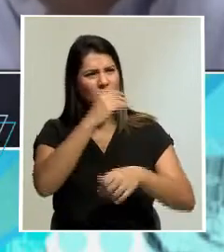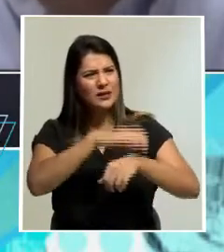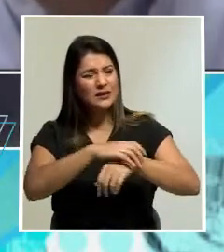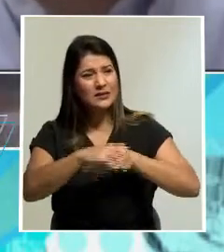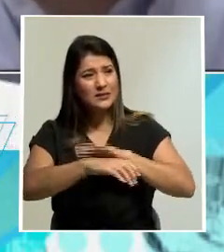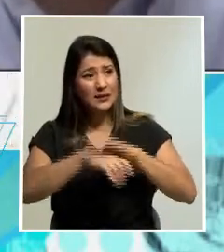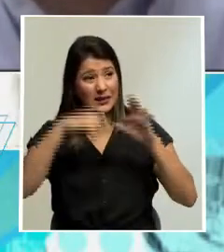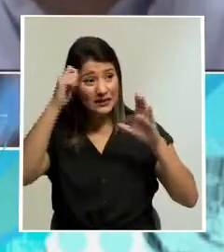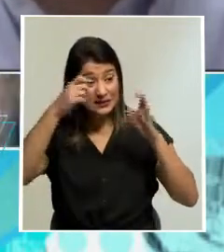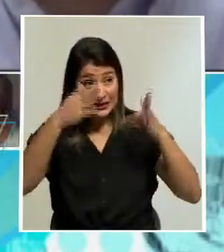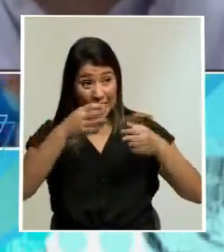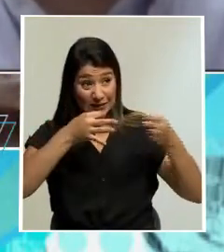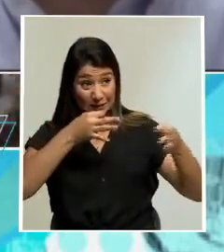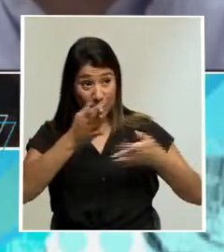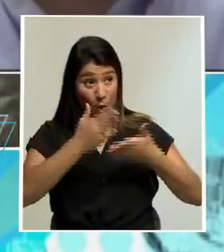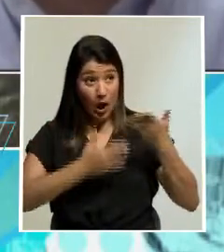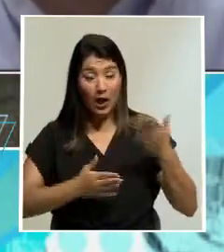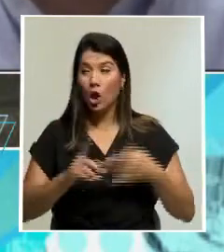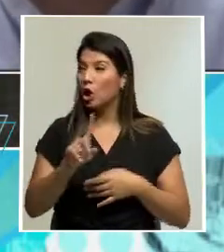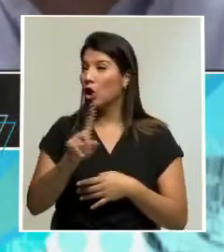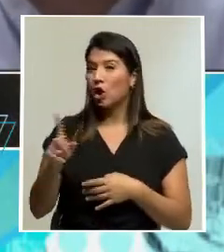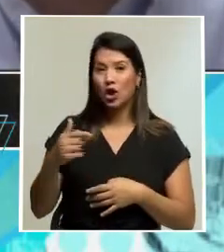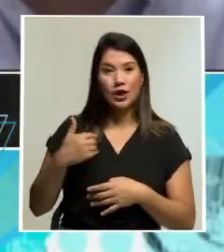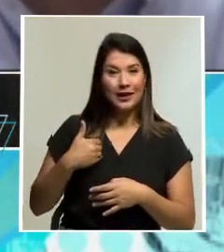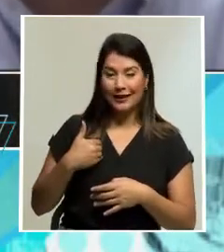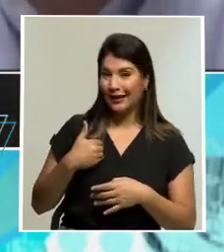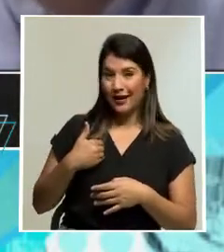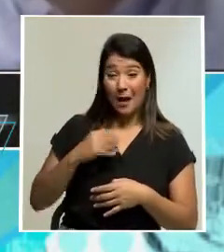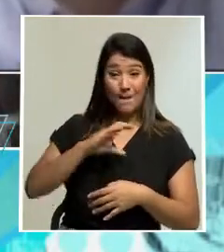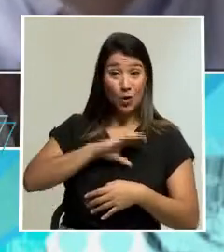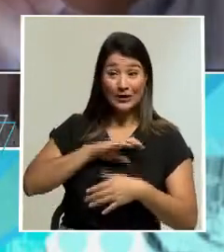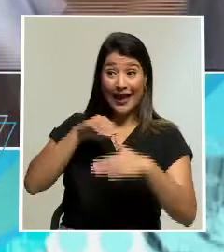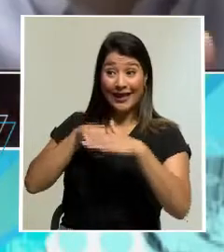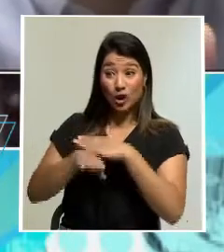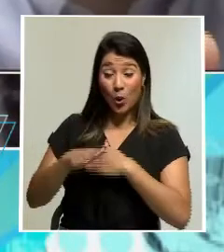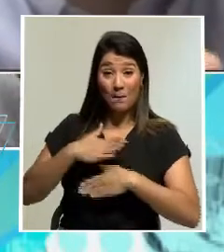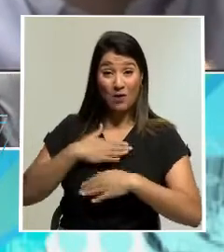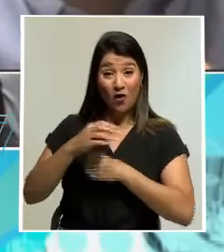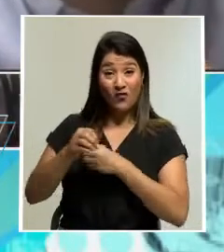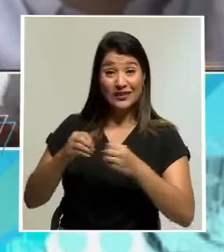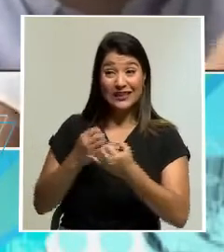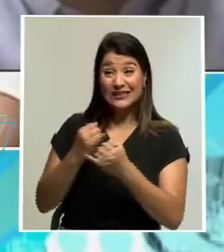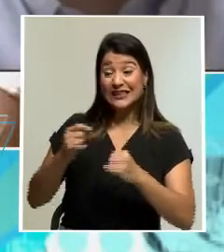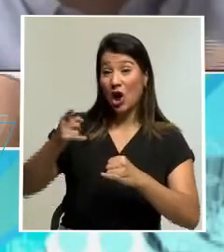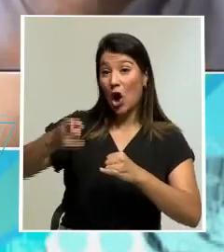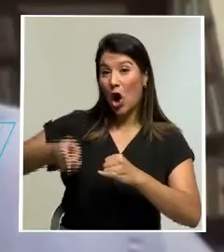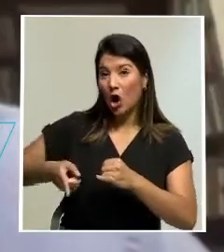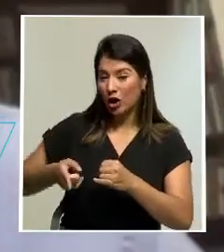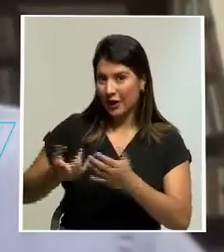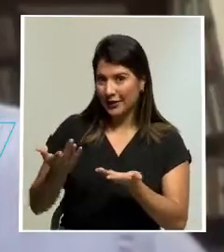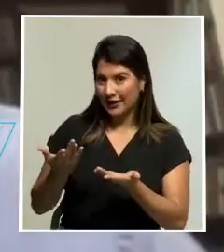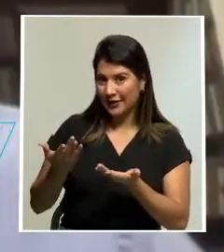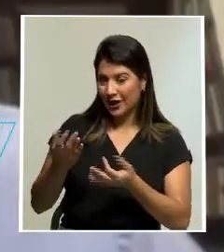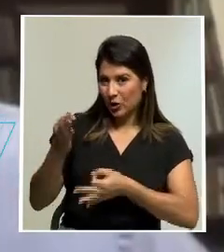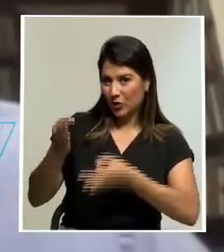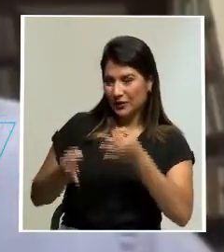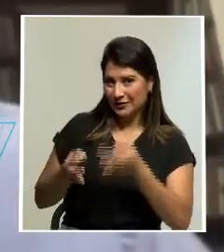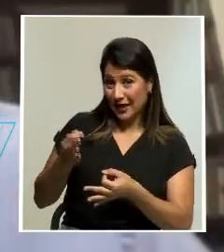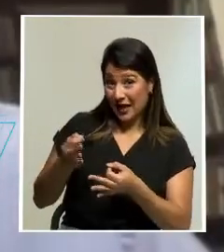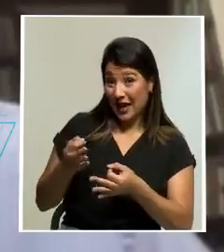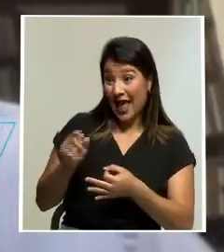La policía no traía ninguna orden de allanamiento y es la misma policía que 2 años atrás, en diciembre de